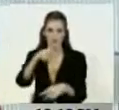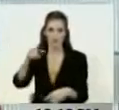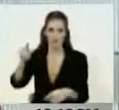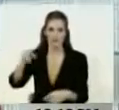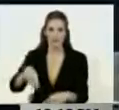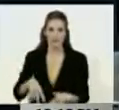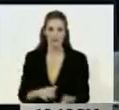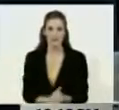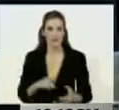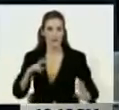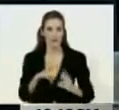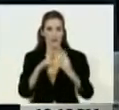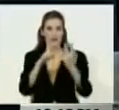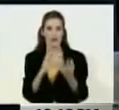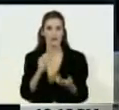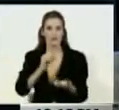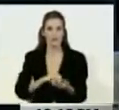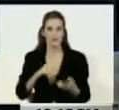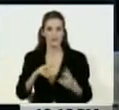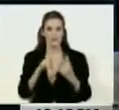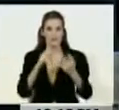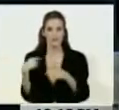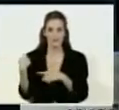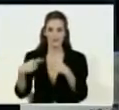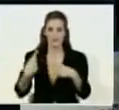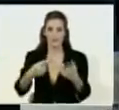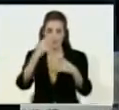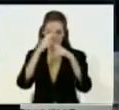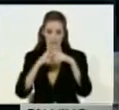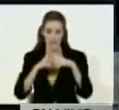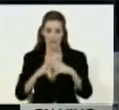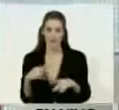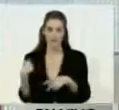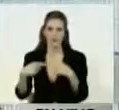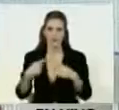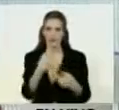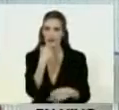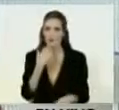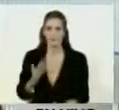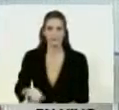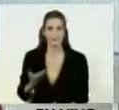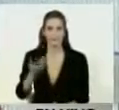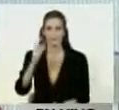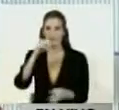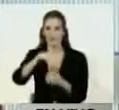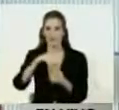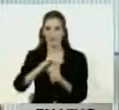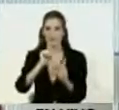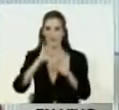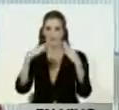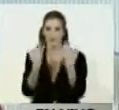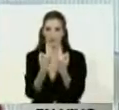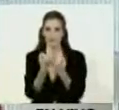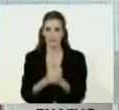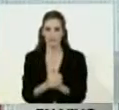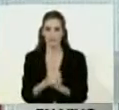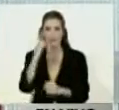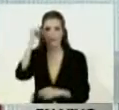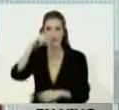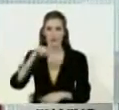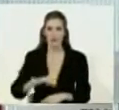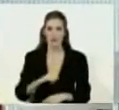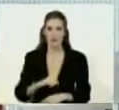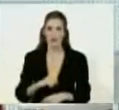para encontrarse y reencontrarse con sus ancestros, honrar a los ancestros, que es algo tan importante dentro del entorno familiar. El día de hoy,